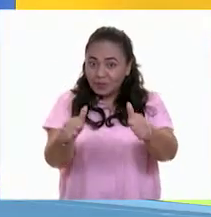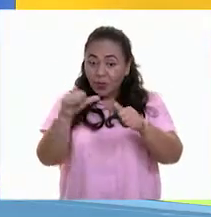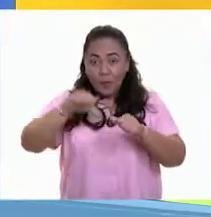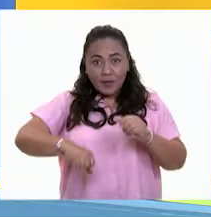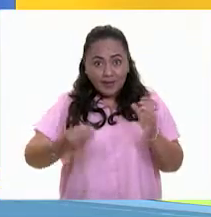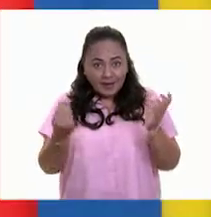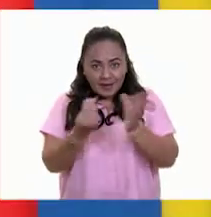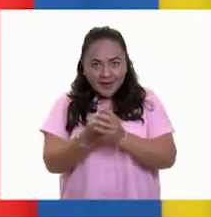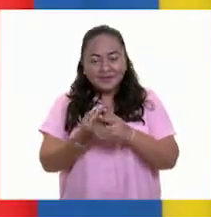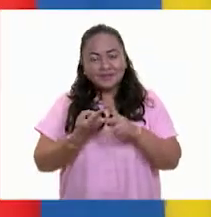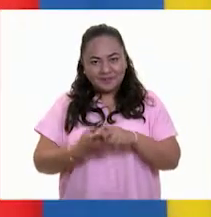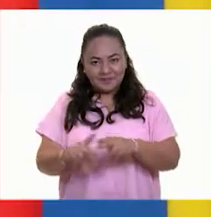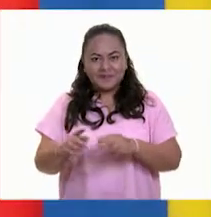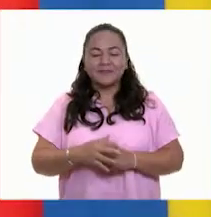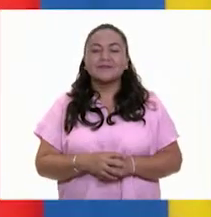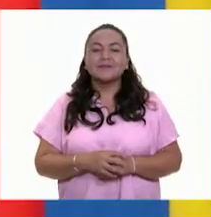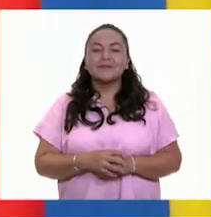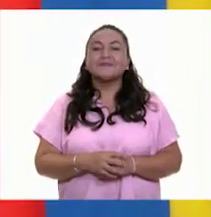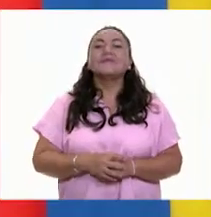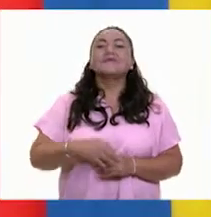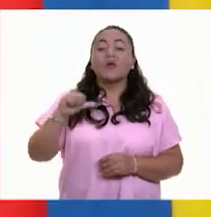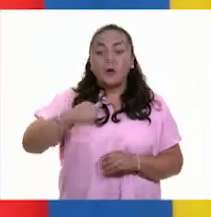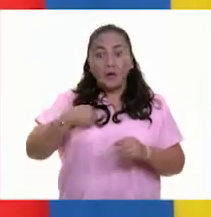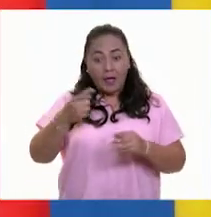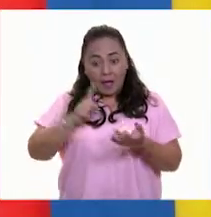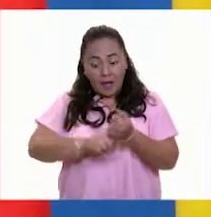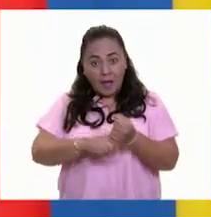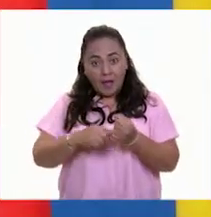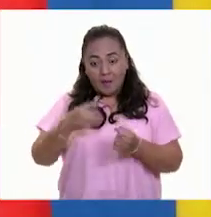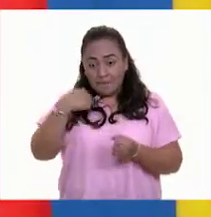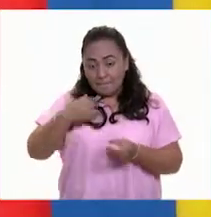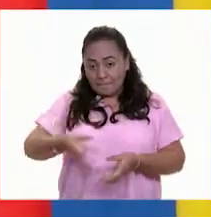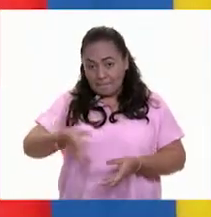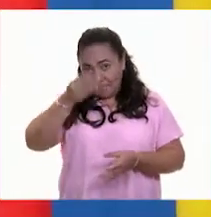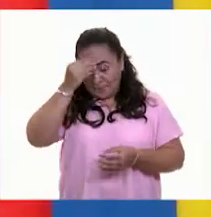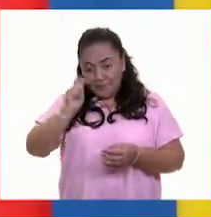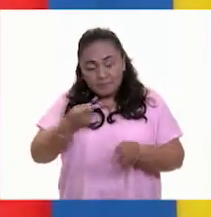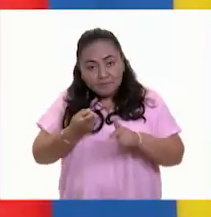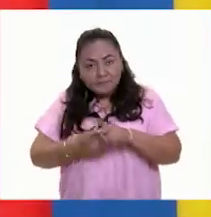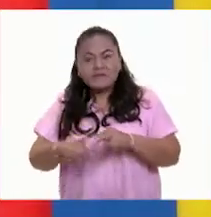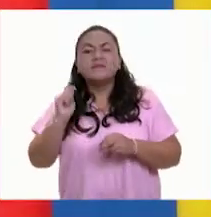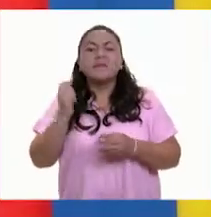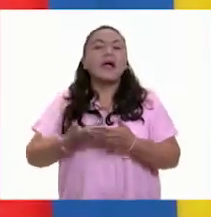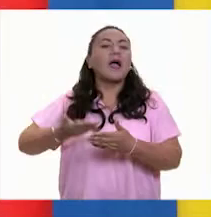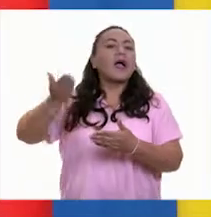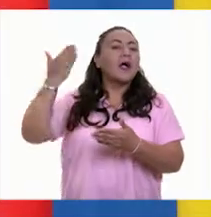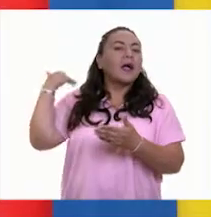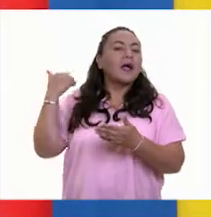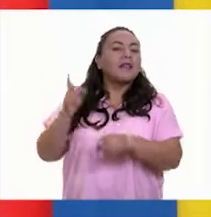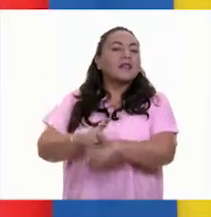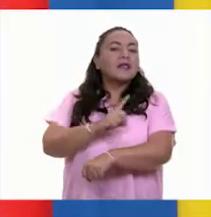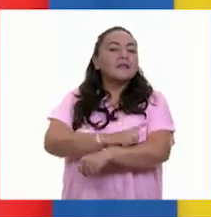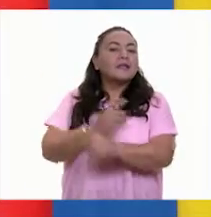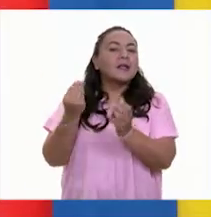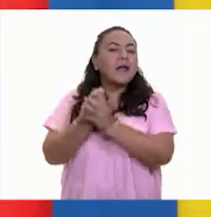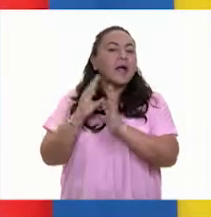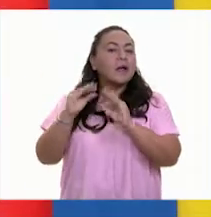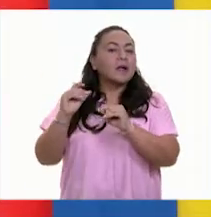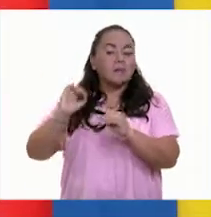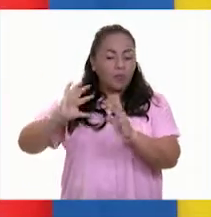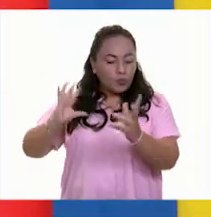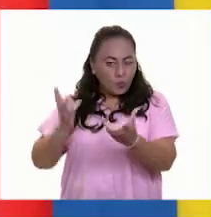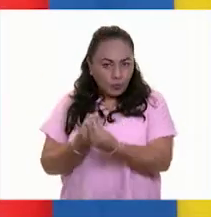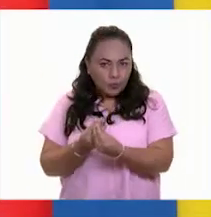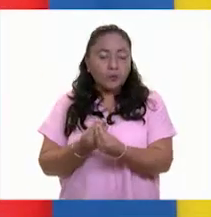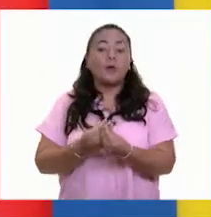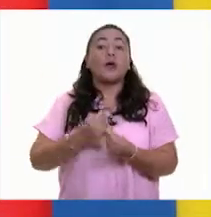la clase de hoy. Para comenzar, vamos a recuperar nuestros conocimientos previos respecto a lo que hemos abordado en las clases anteriores. Para